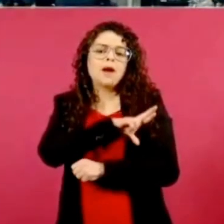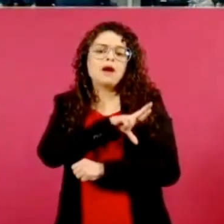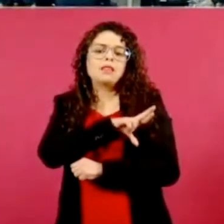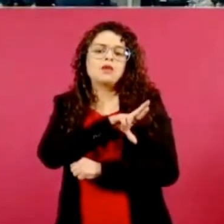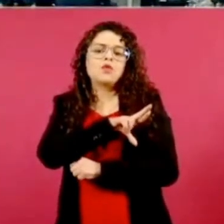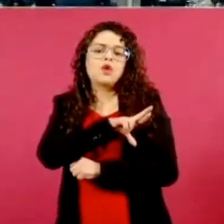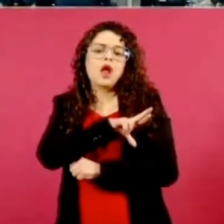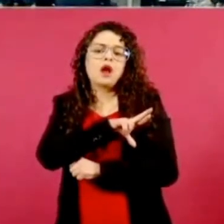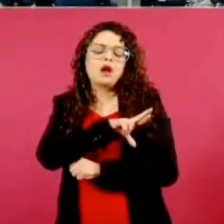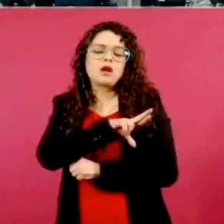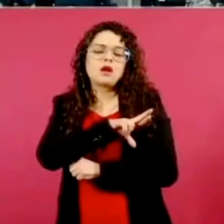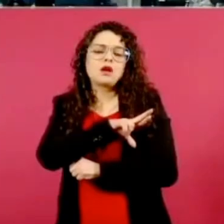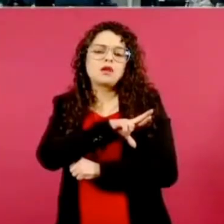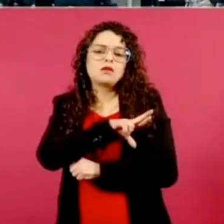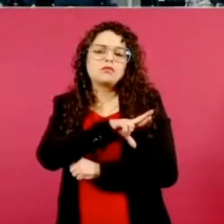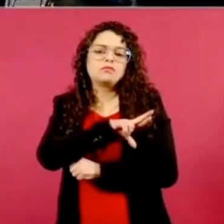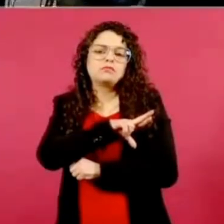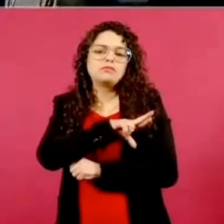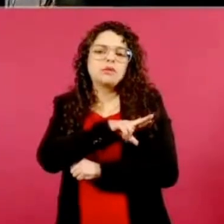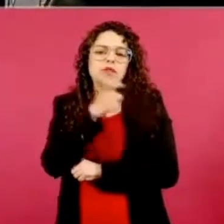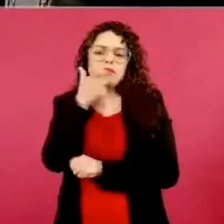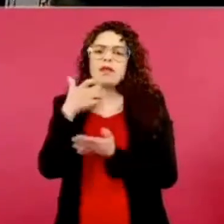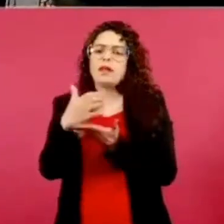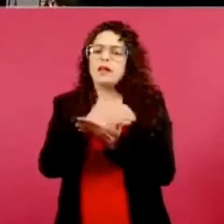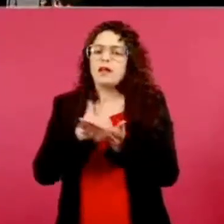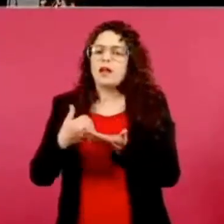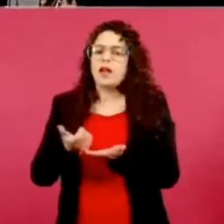no auxiliar, y tiene un sueldo de